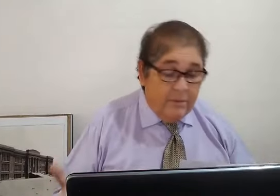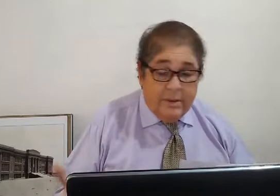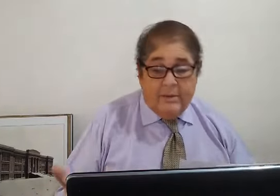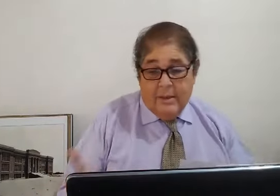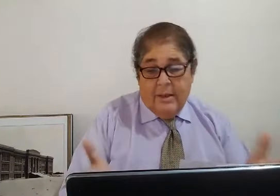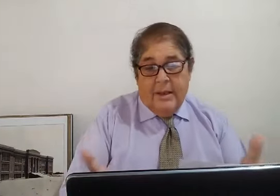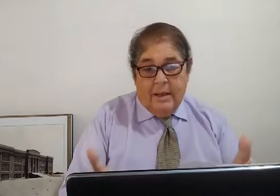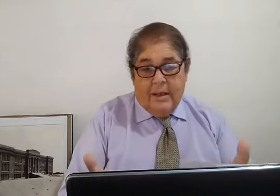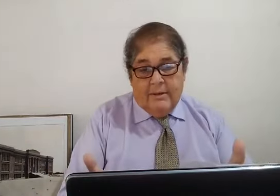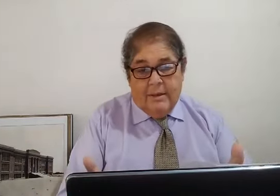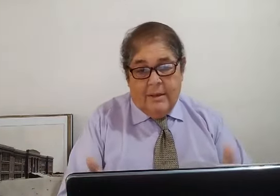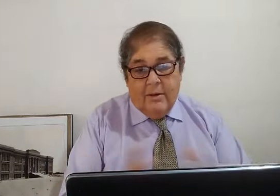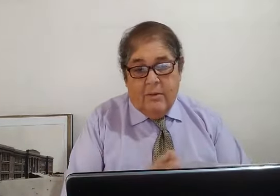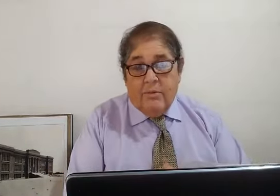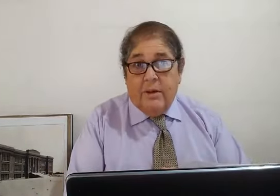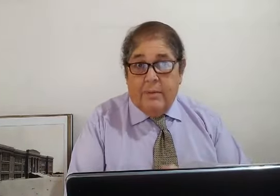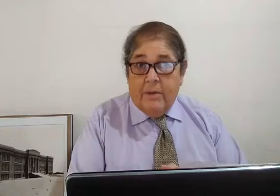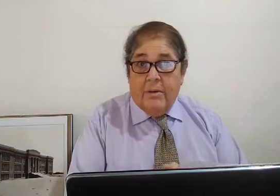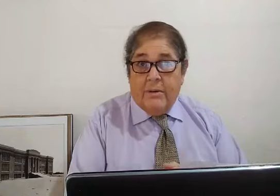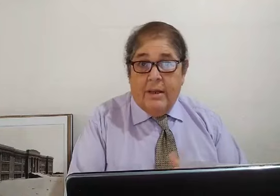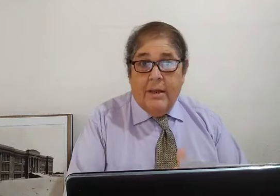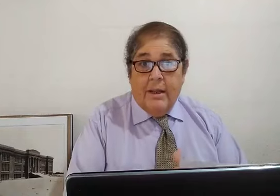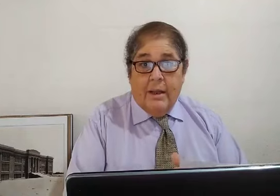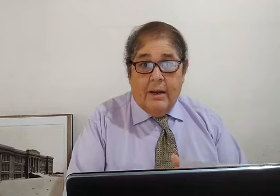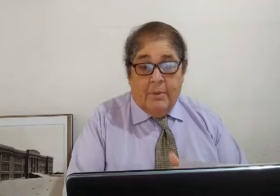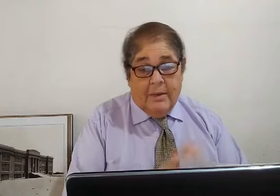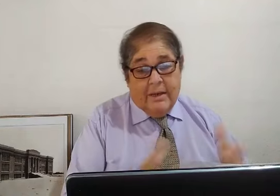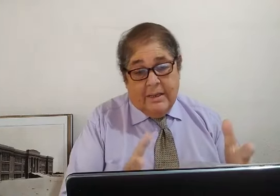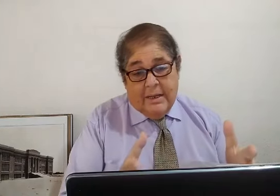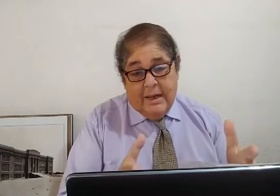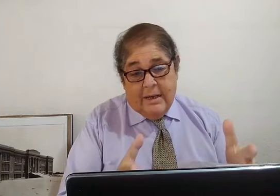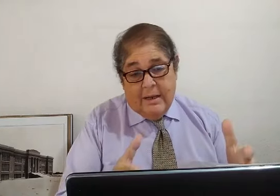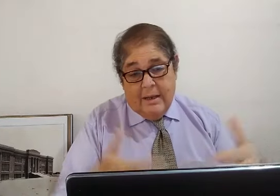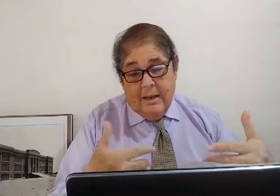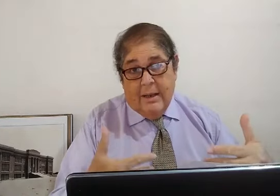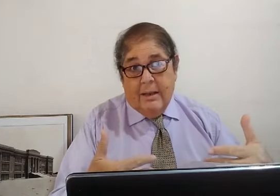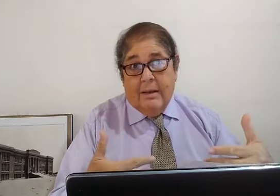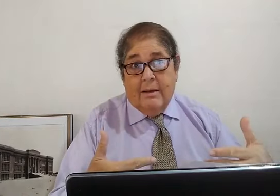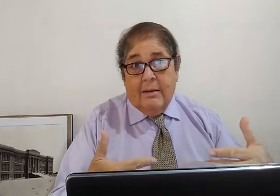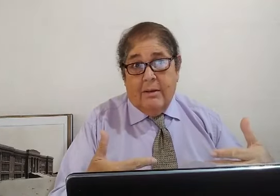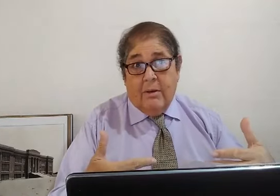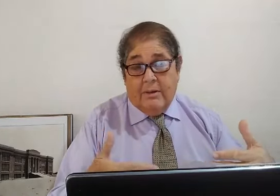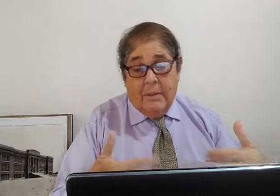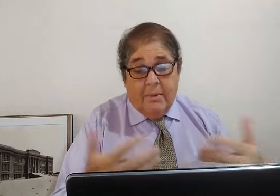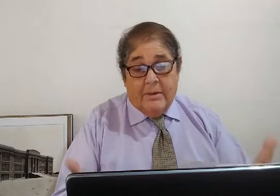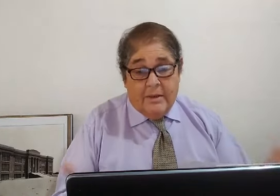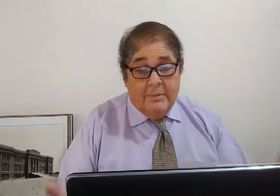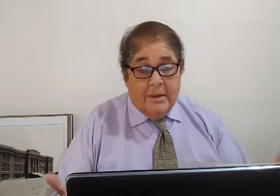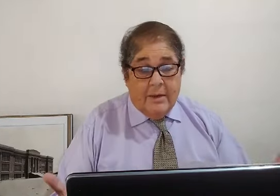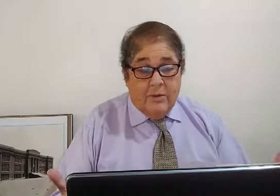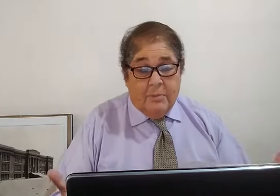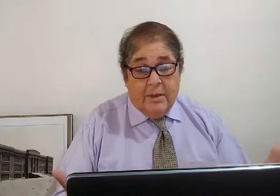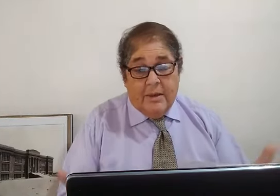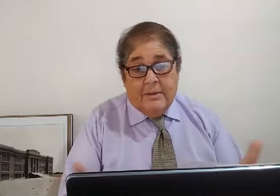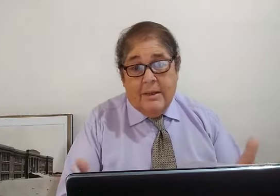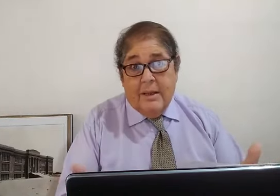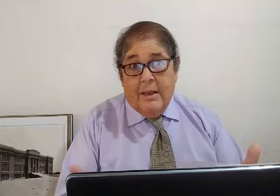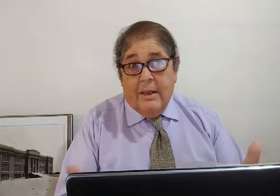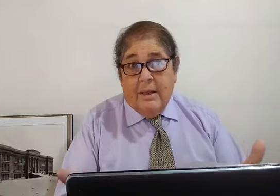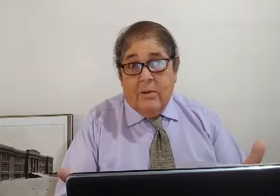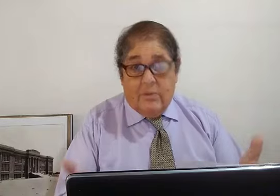¿no? Que es con mucha frecuencia el poder que tiene o que está por encima de los